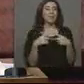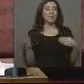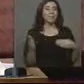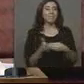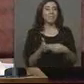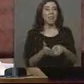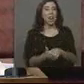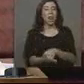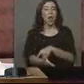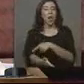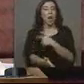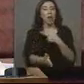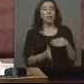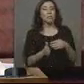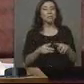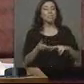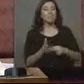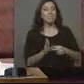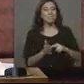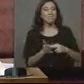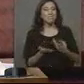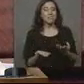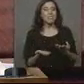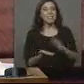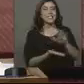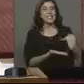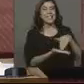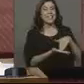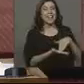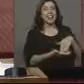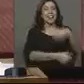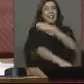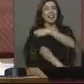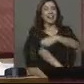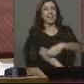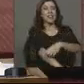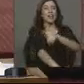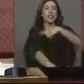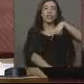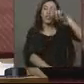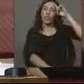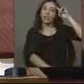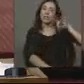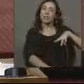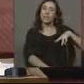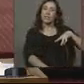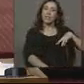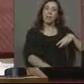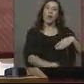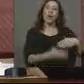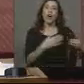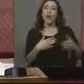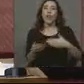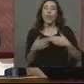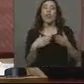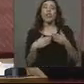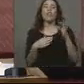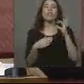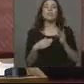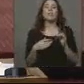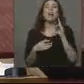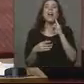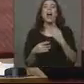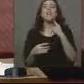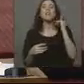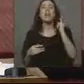en un largo camino lleno de conflicto entre del nivel central y el regional y todos sabemos desde dónde se corta el queque en